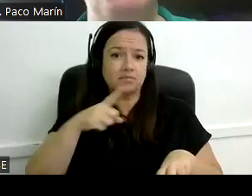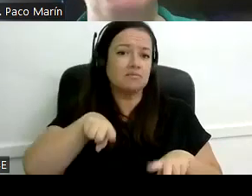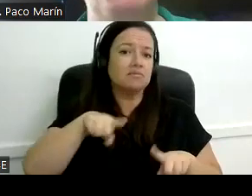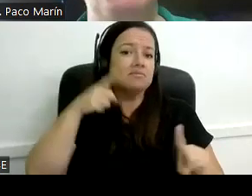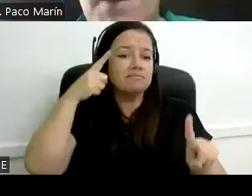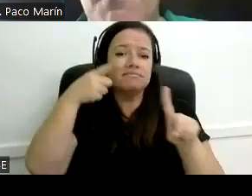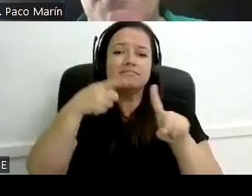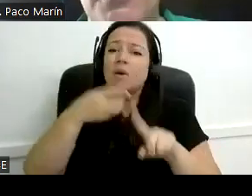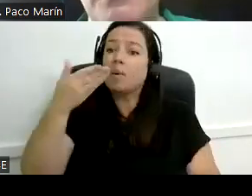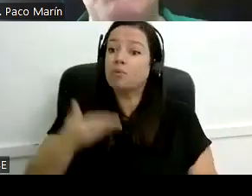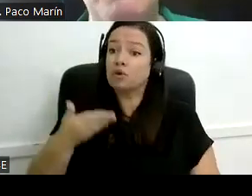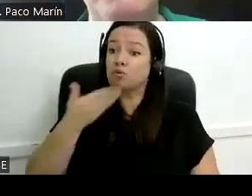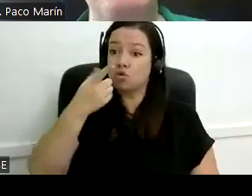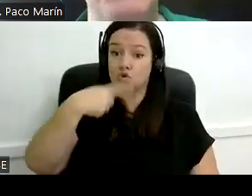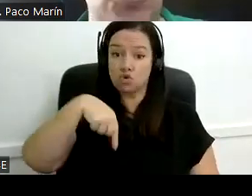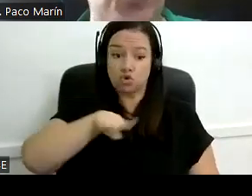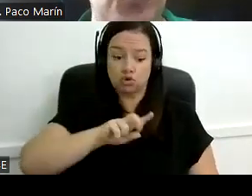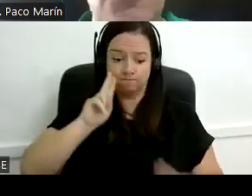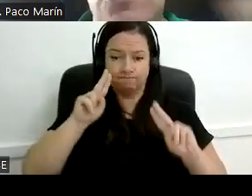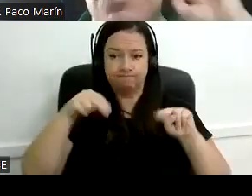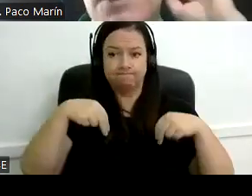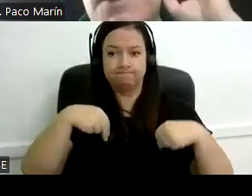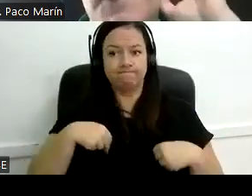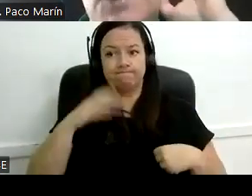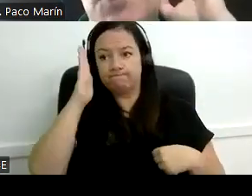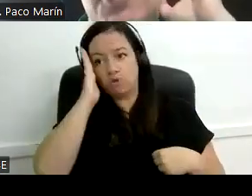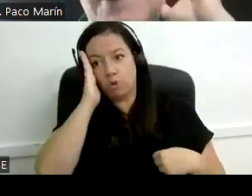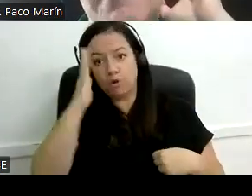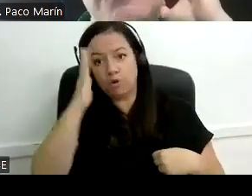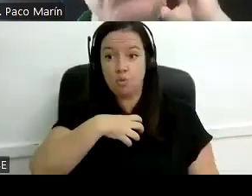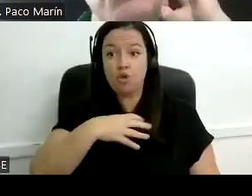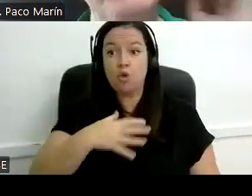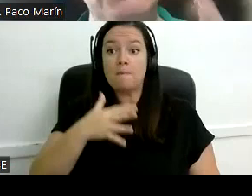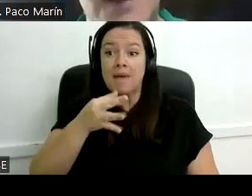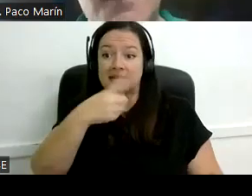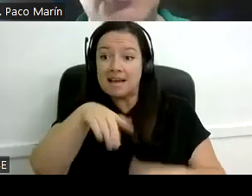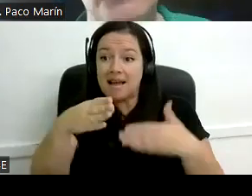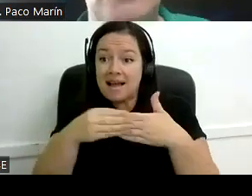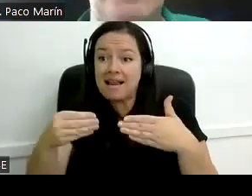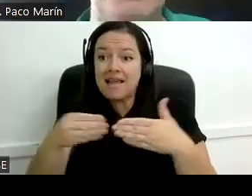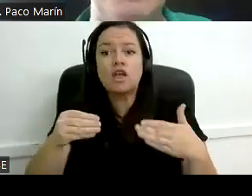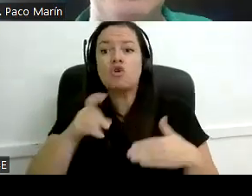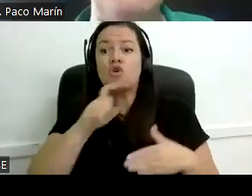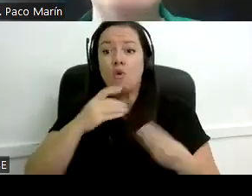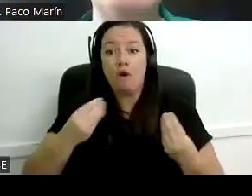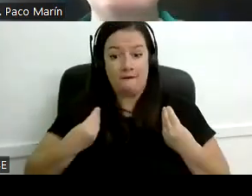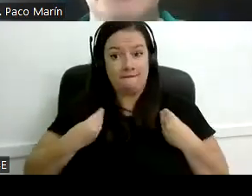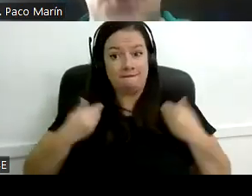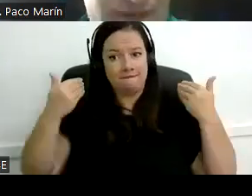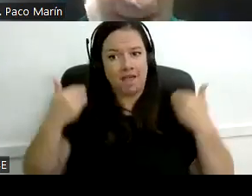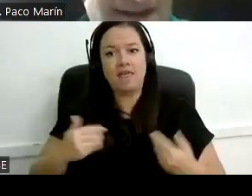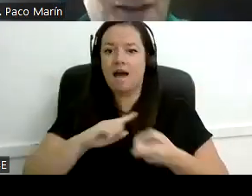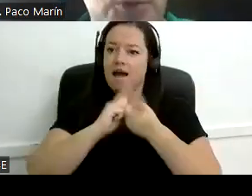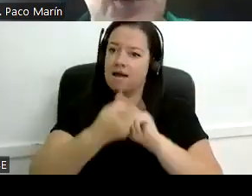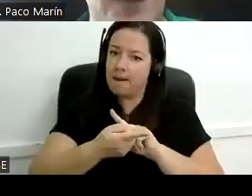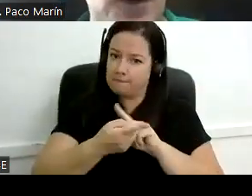plantearnos como potenciales pacientes y nosotros como profesionales de la salud serían los cambios en los estilos de vida. Se